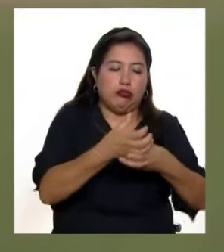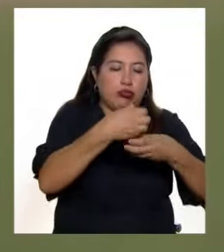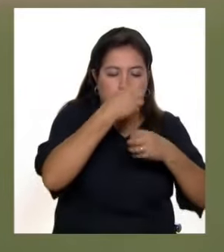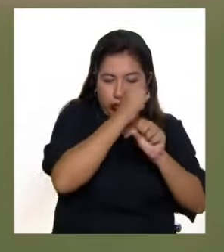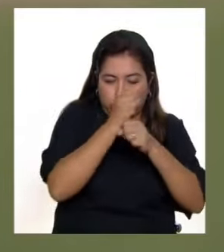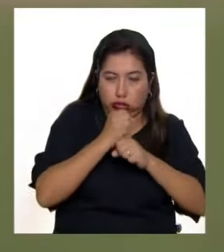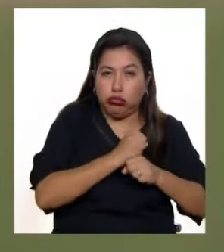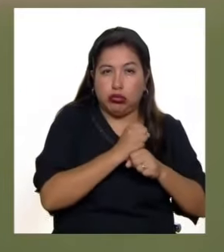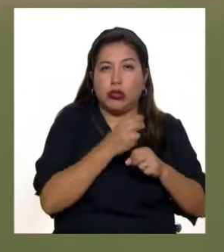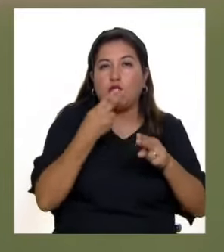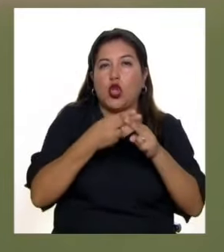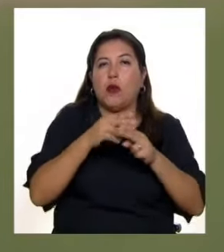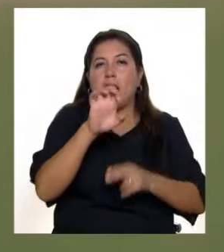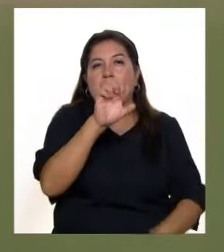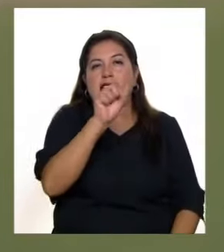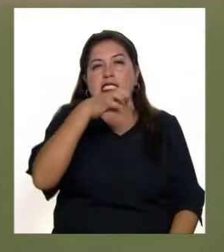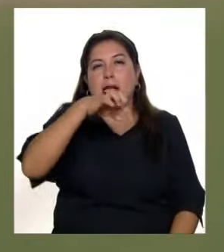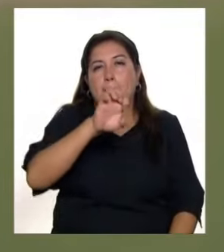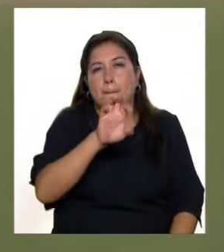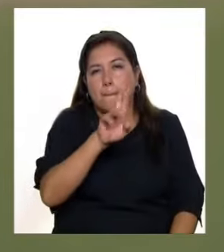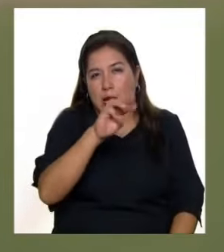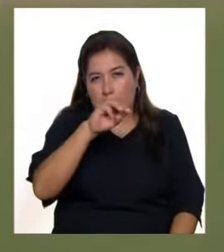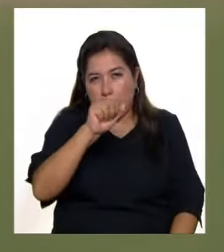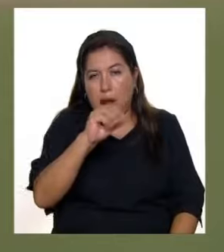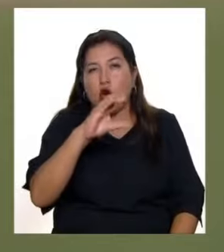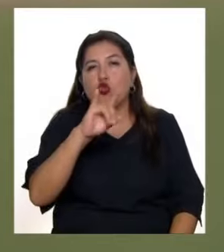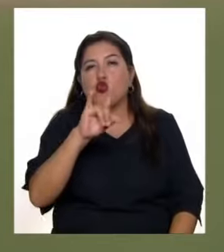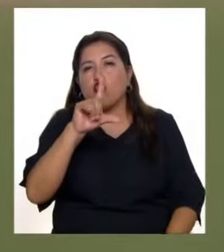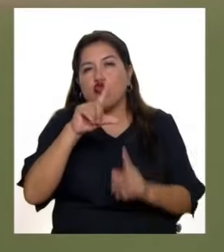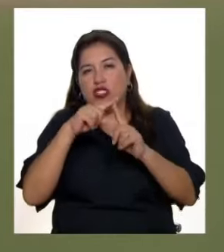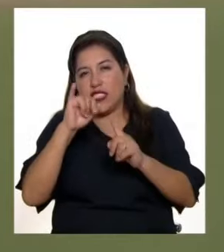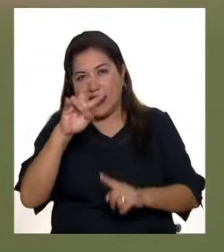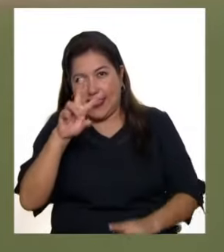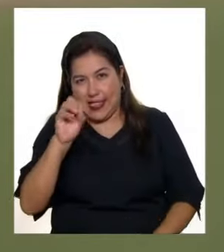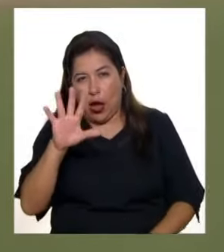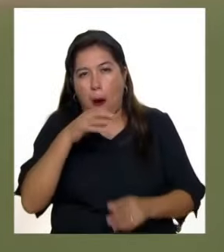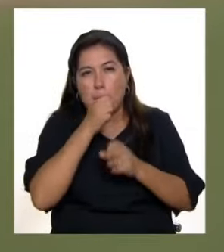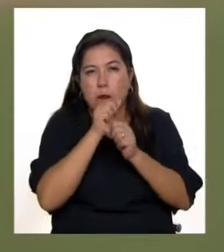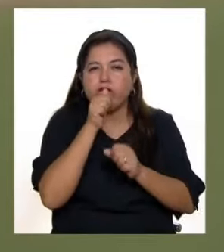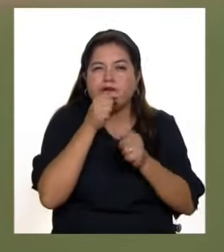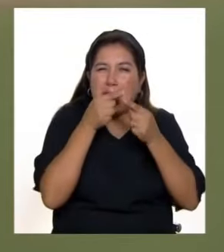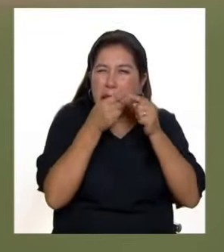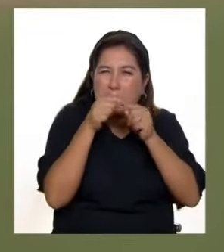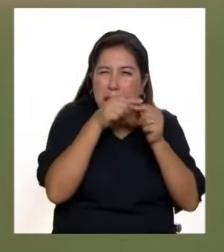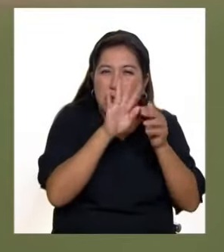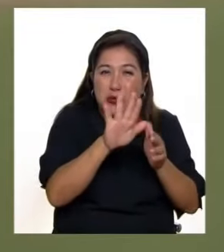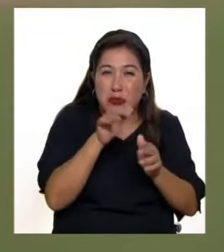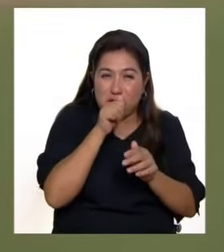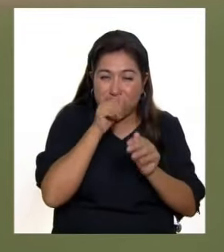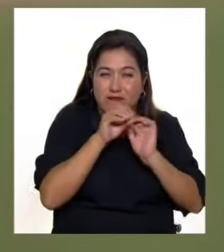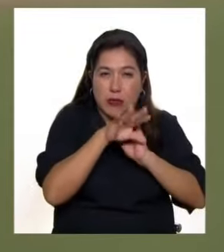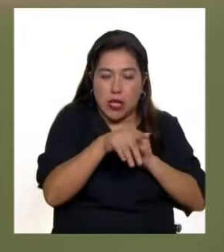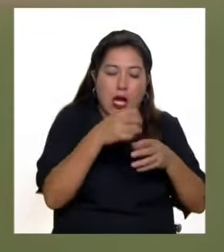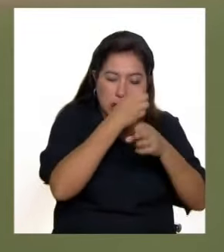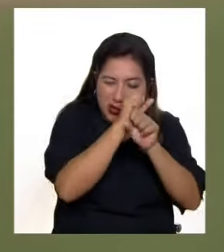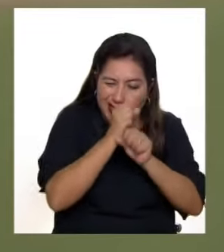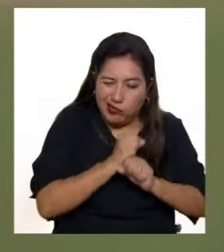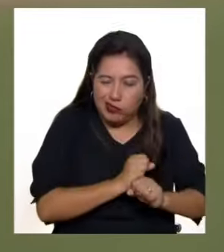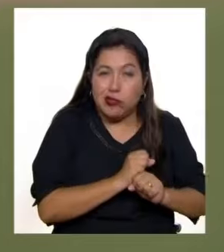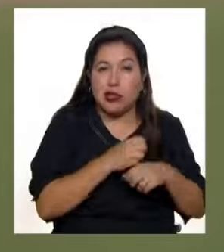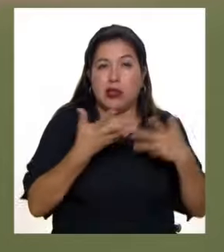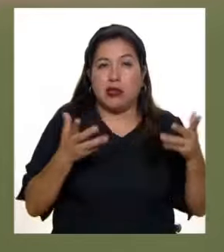otro examen que podemos tomar también es el examen de la secreción prostática. Es un examen un poquito más complejo y que no lo tienen en todas las